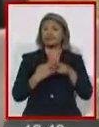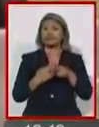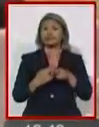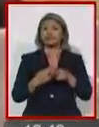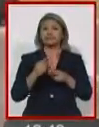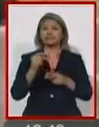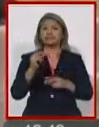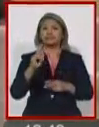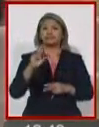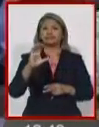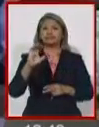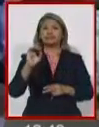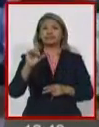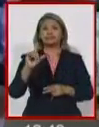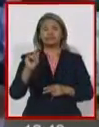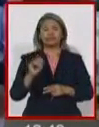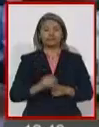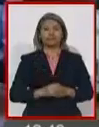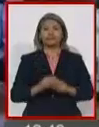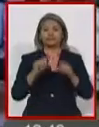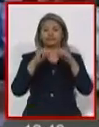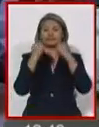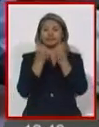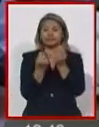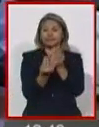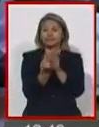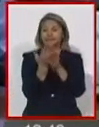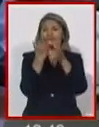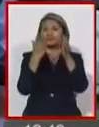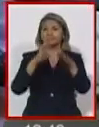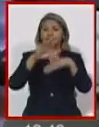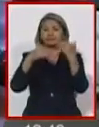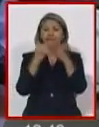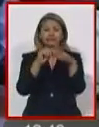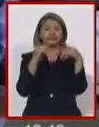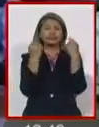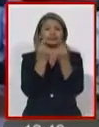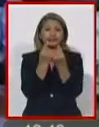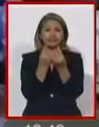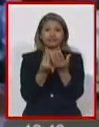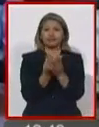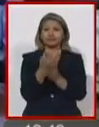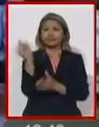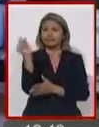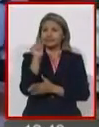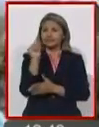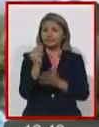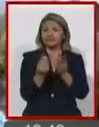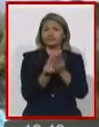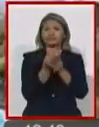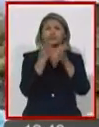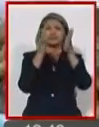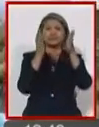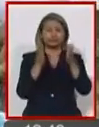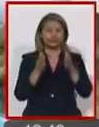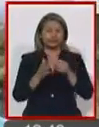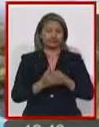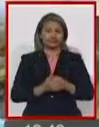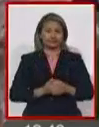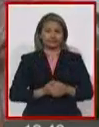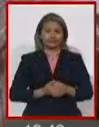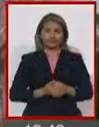como un tractorazo. Esta es una caravana de productores de todos los sectores. Tenemos productores arroceros, tenemos